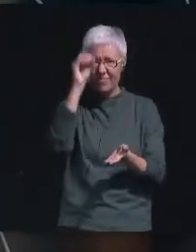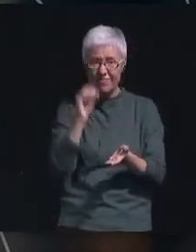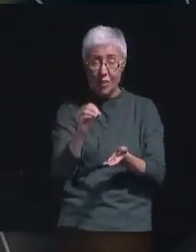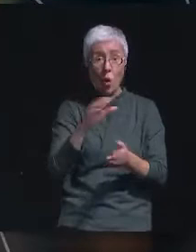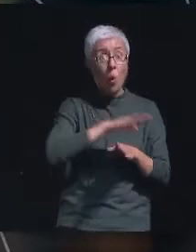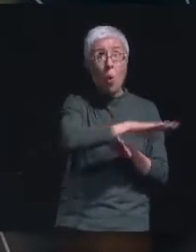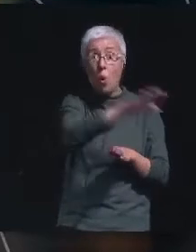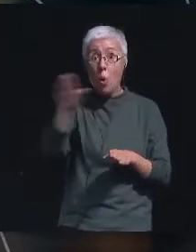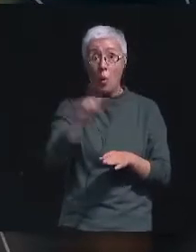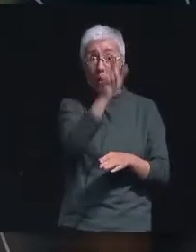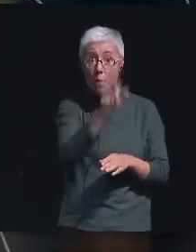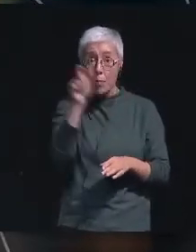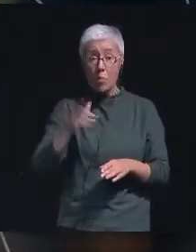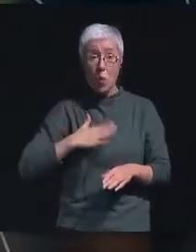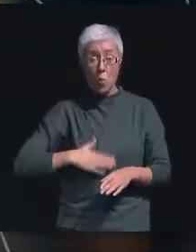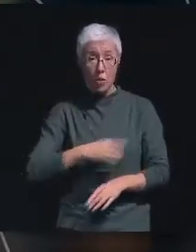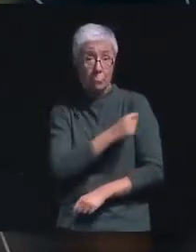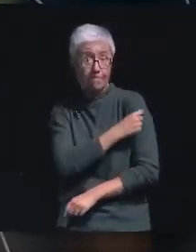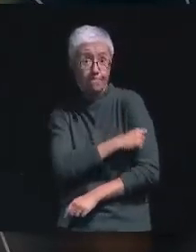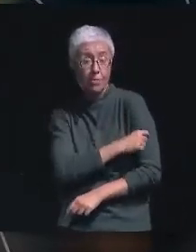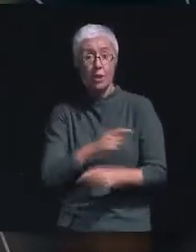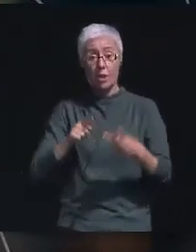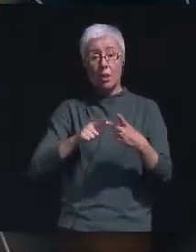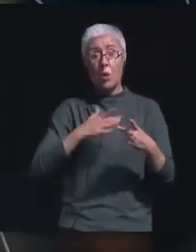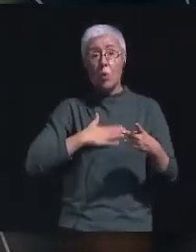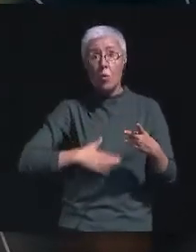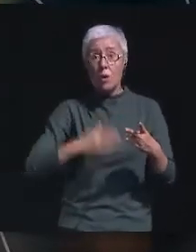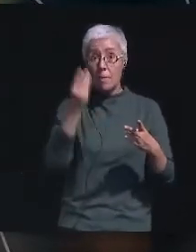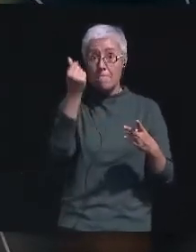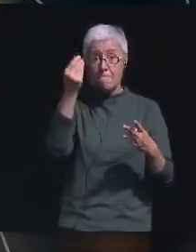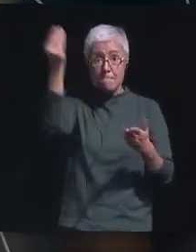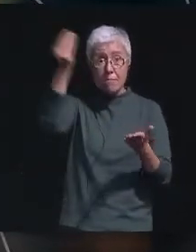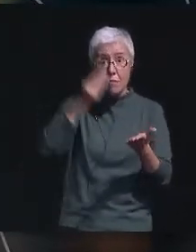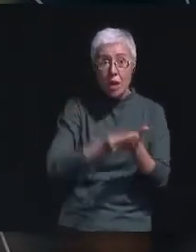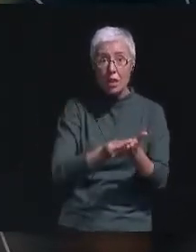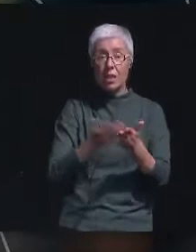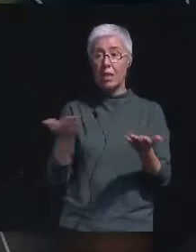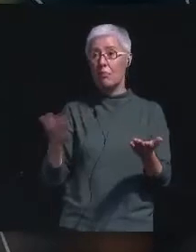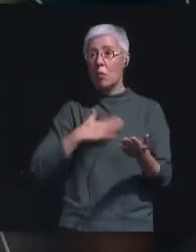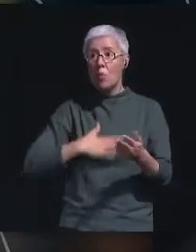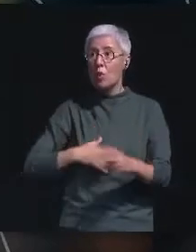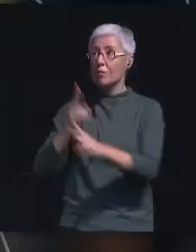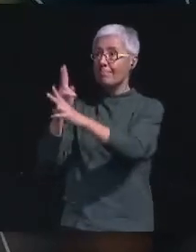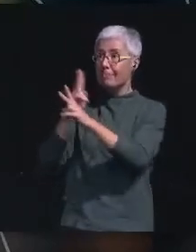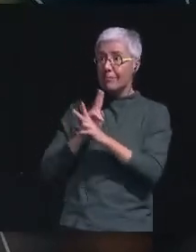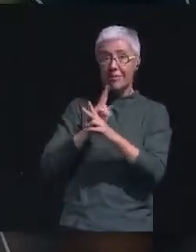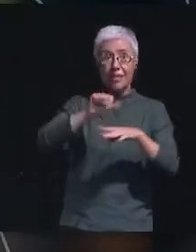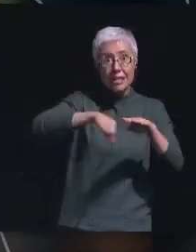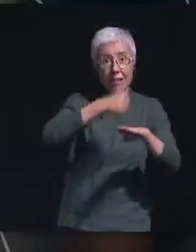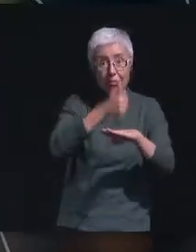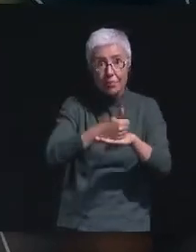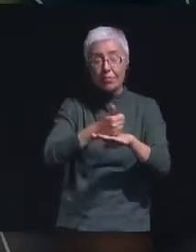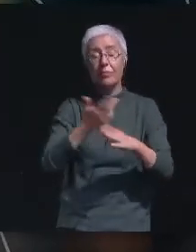falta ciencia. Todos queremos créditos del ICO y de ENISA, para eso hace falta dinero público. Y yo creo que tenemos la obligación,